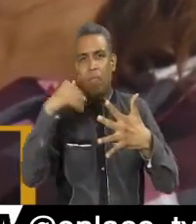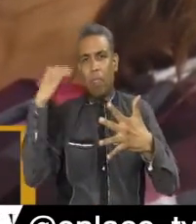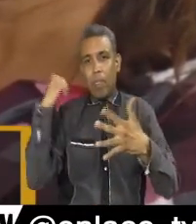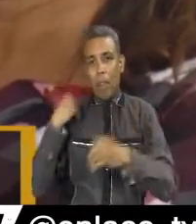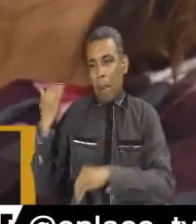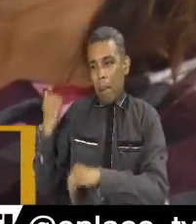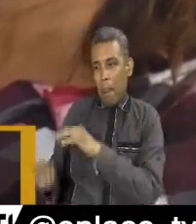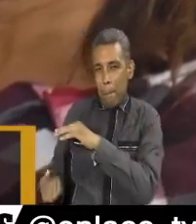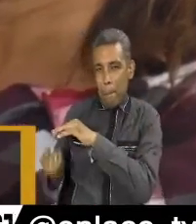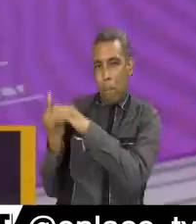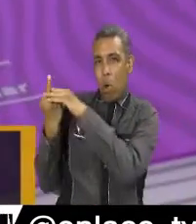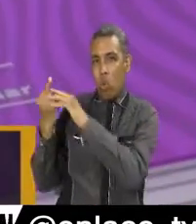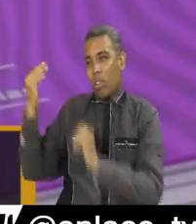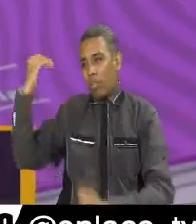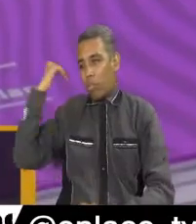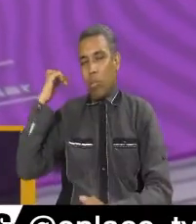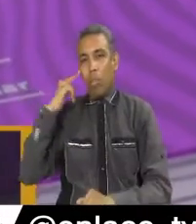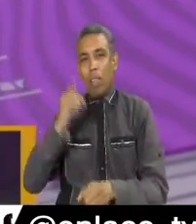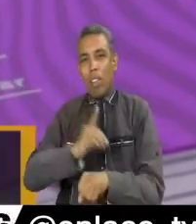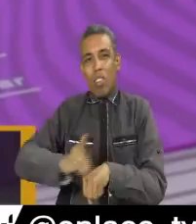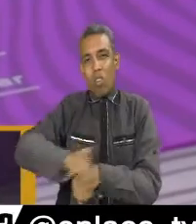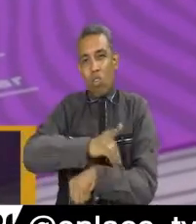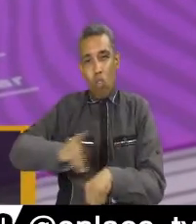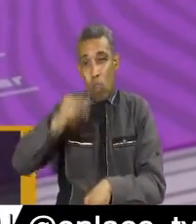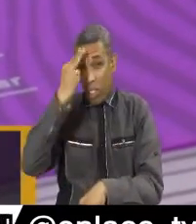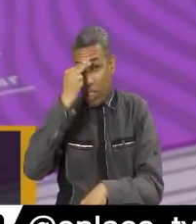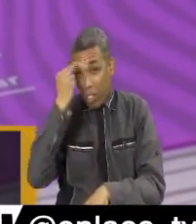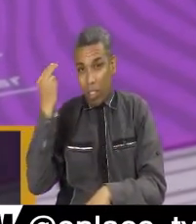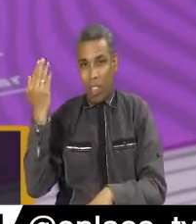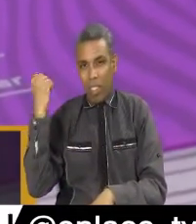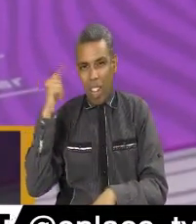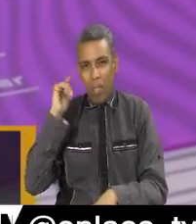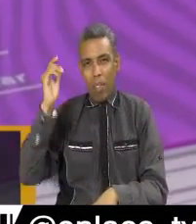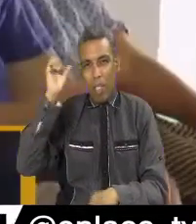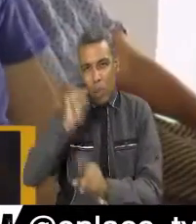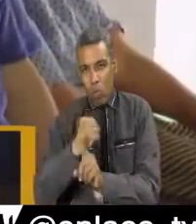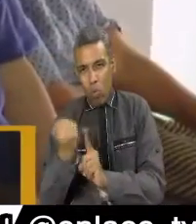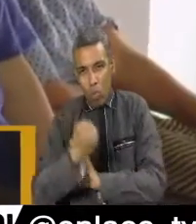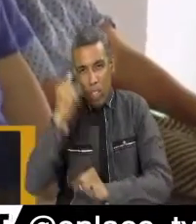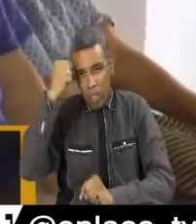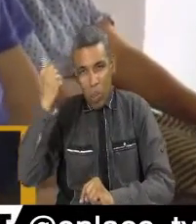donde nació desde la diócesis de Barranca Bermeja, la pastoral social, en